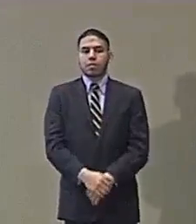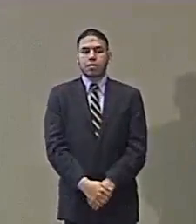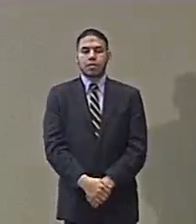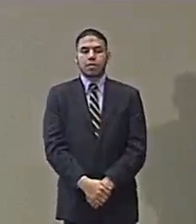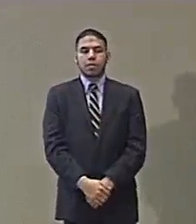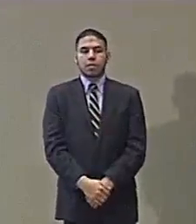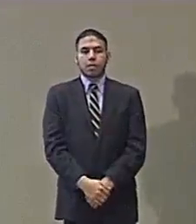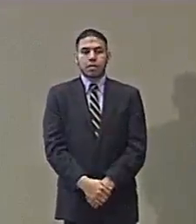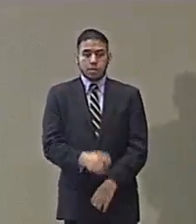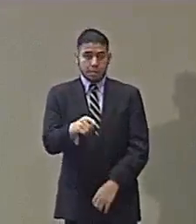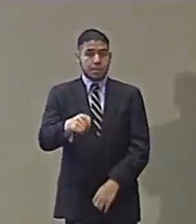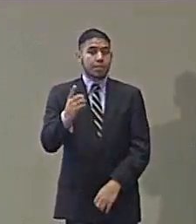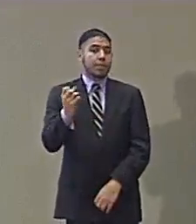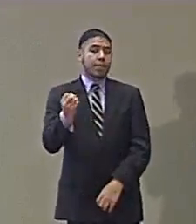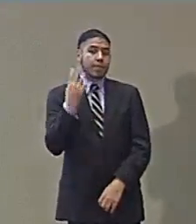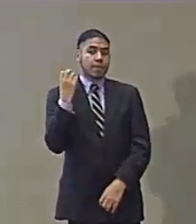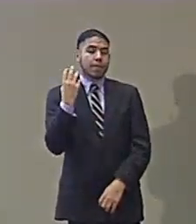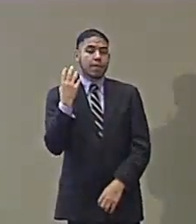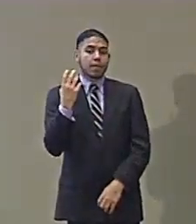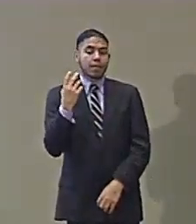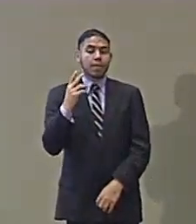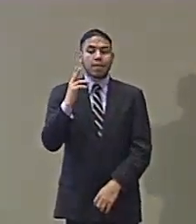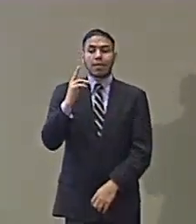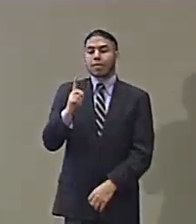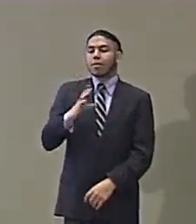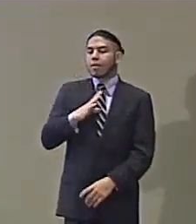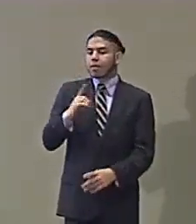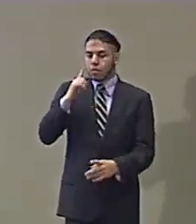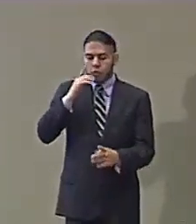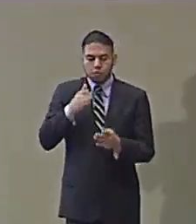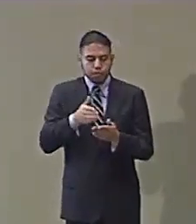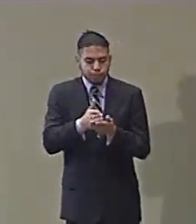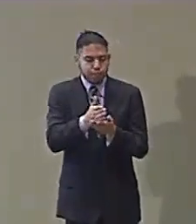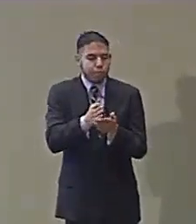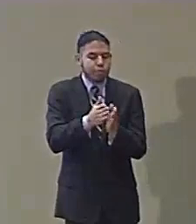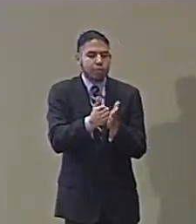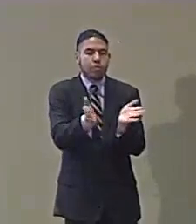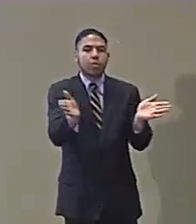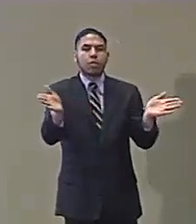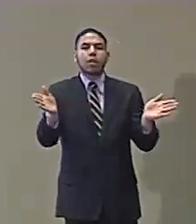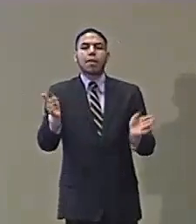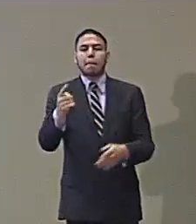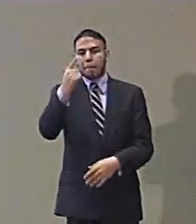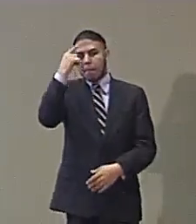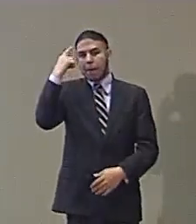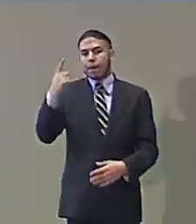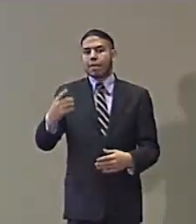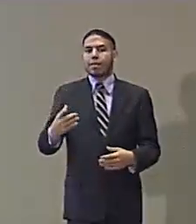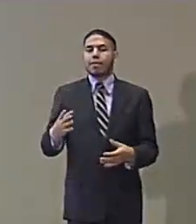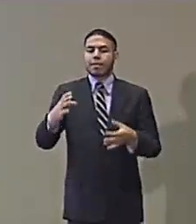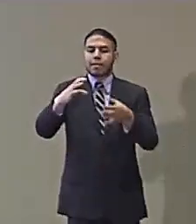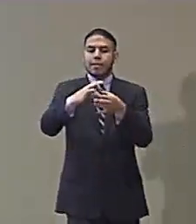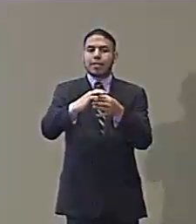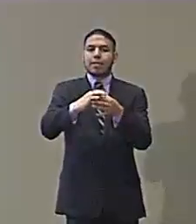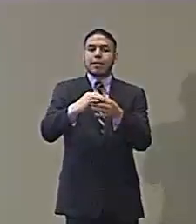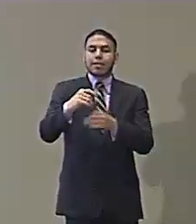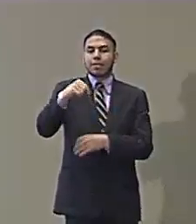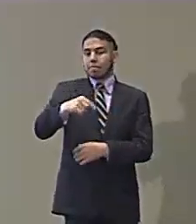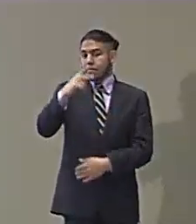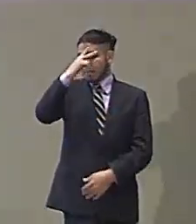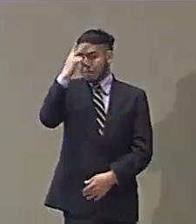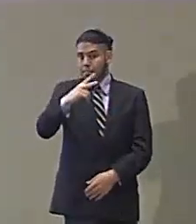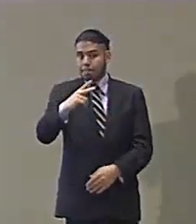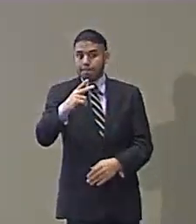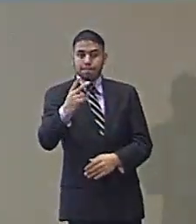si así lo decidimos pueden ser un parteaguas en la consolidación de méxico como una potencia turística mundial